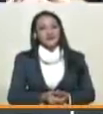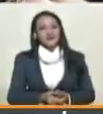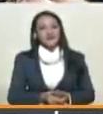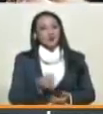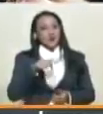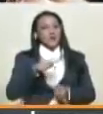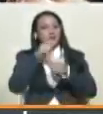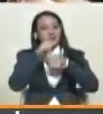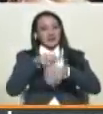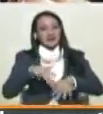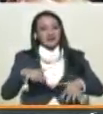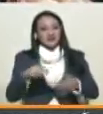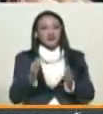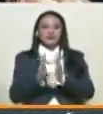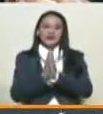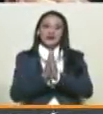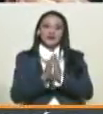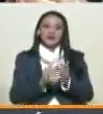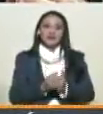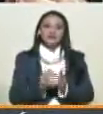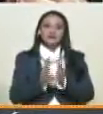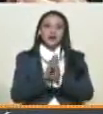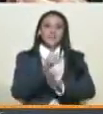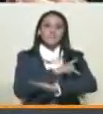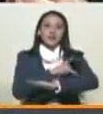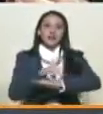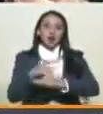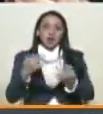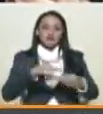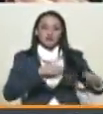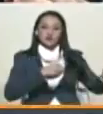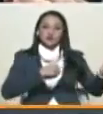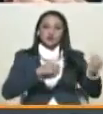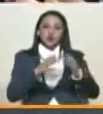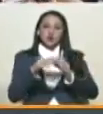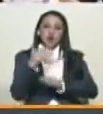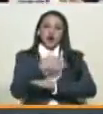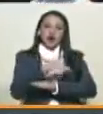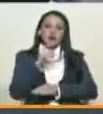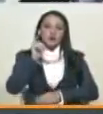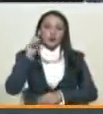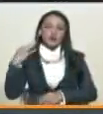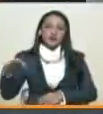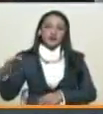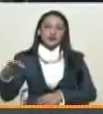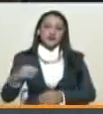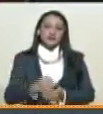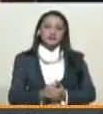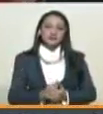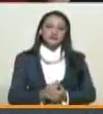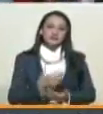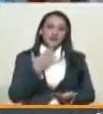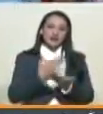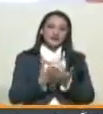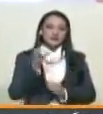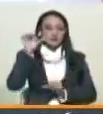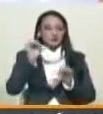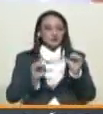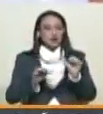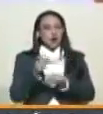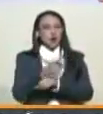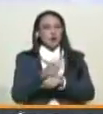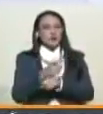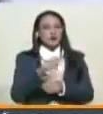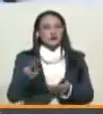estamos bendecidos por este santo, por San Pedro. Vamos a parrandear por todas las calles de Guatire. Gracias. Bien, escuchamos palabras entonces las autoridades del